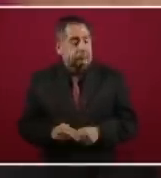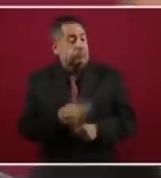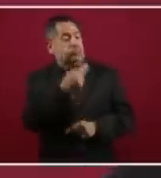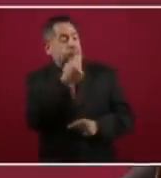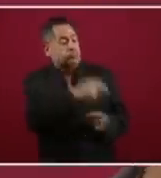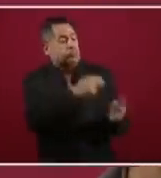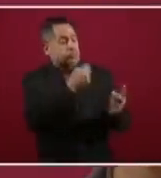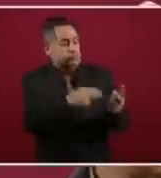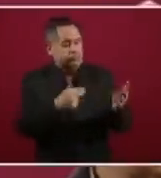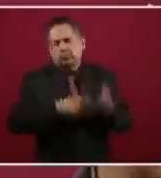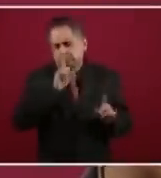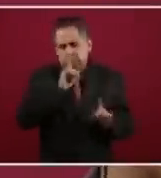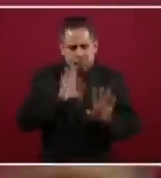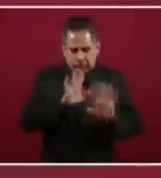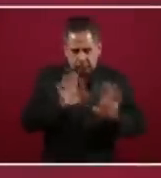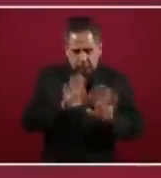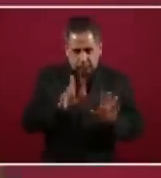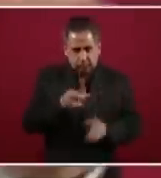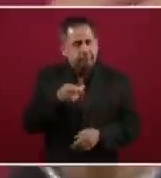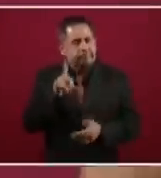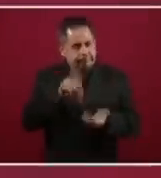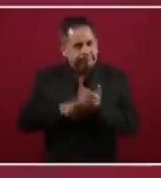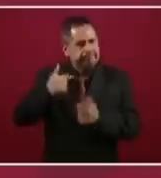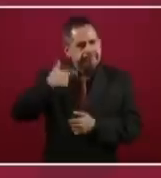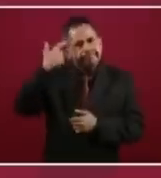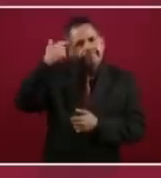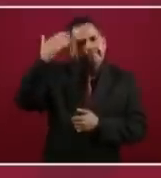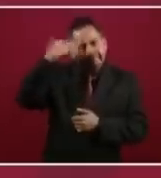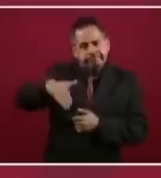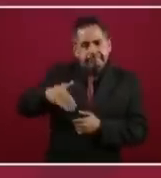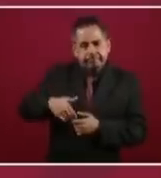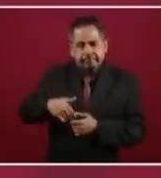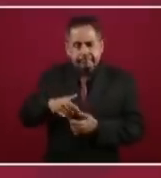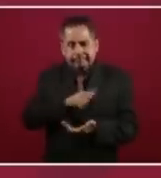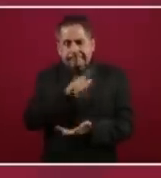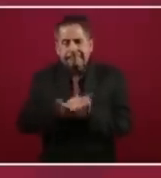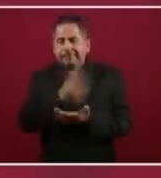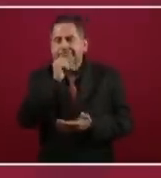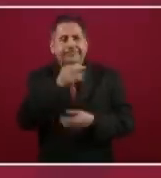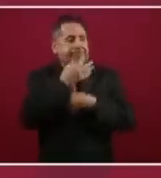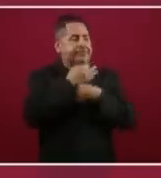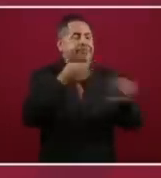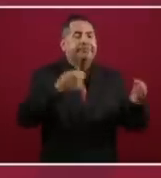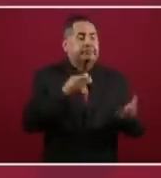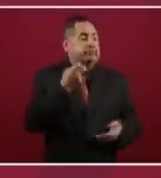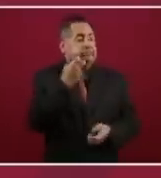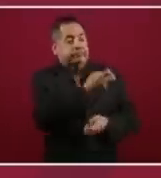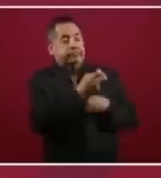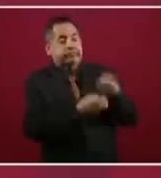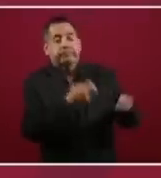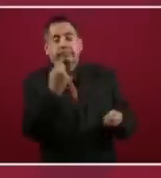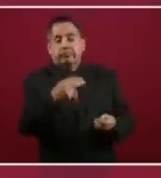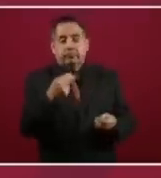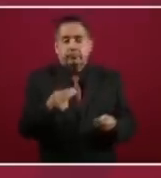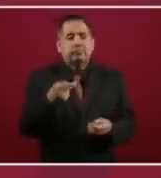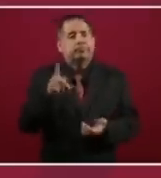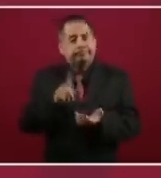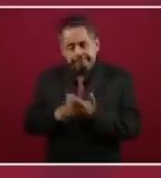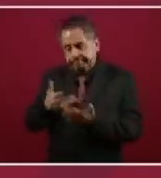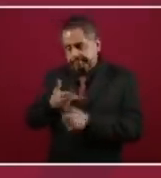qué empresas son, porque no puedo hacerlo legalmente, pero sí tengo la información.